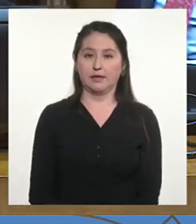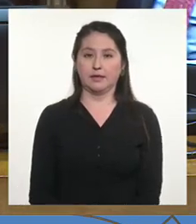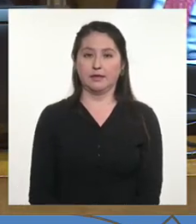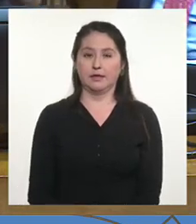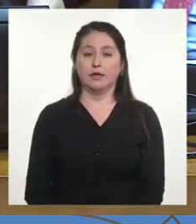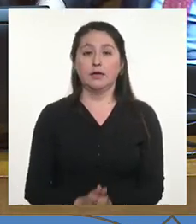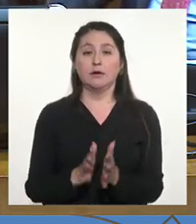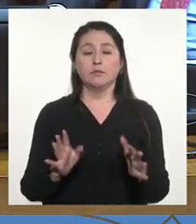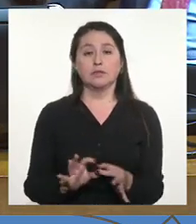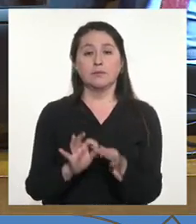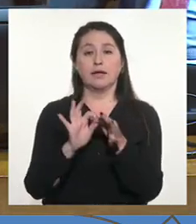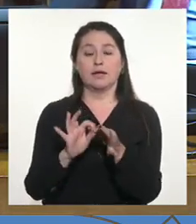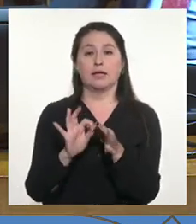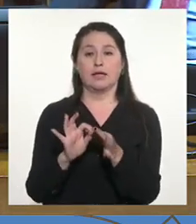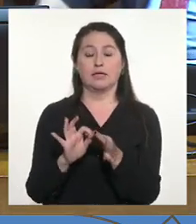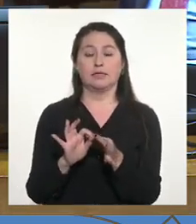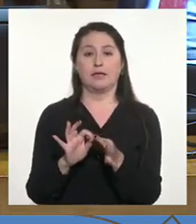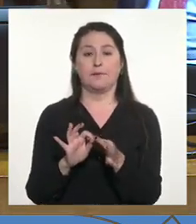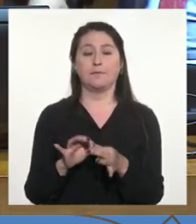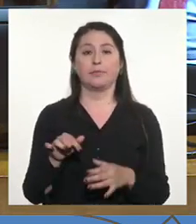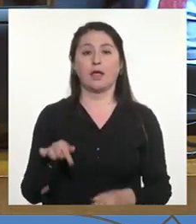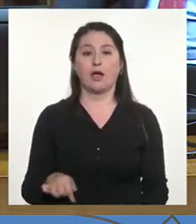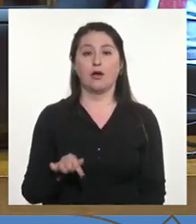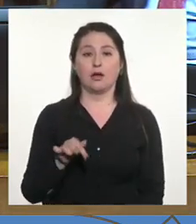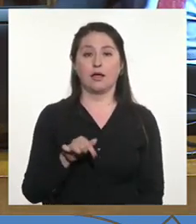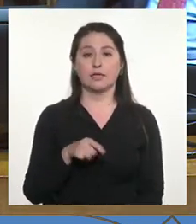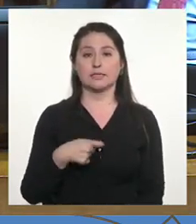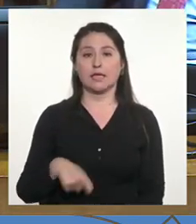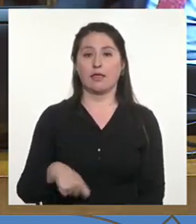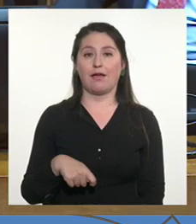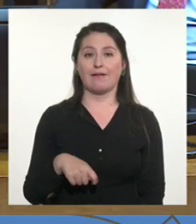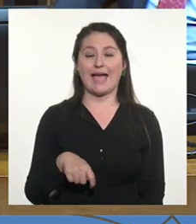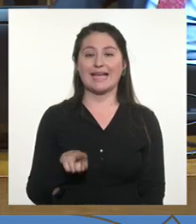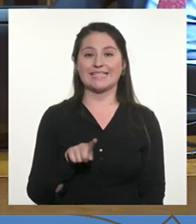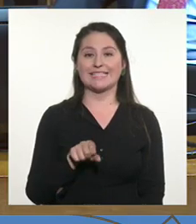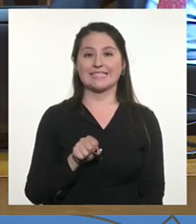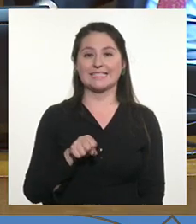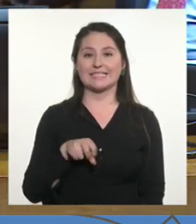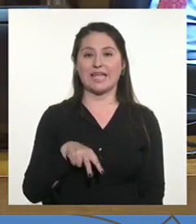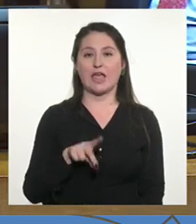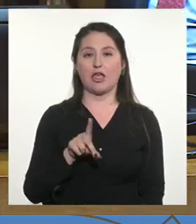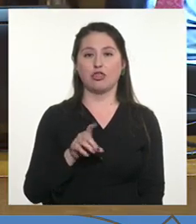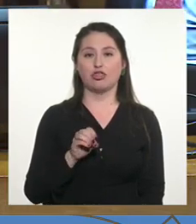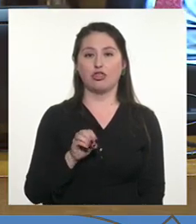muchas gracias senador girardi tiene a continuación la palabra del senador david sandoval